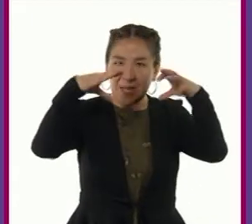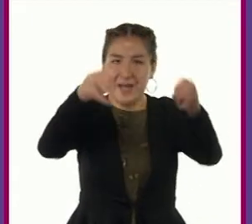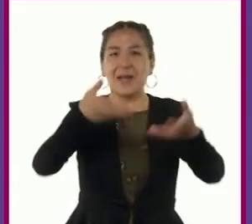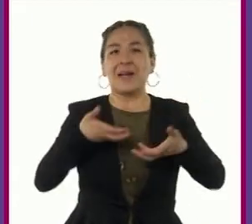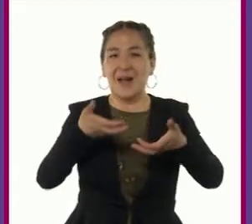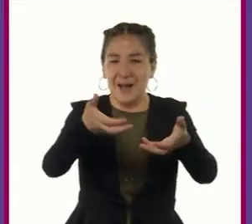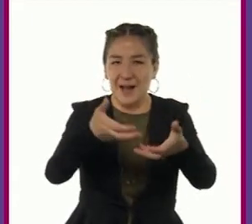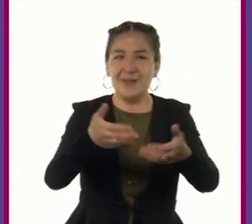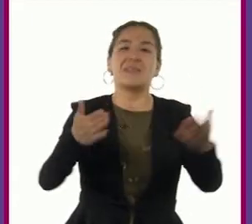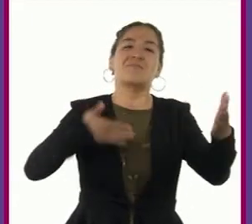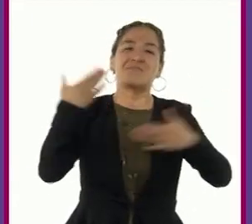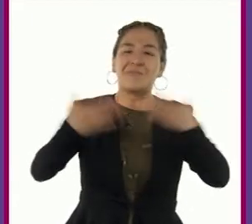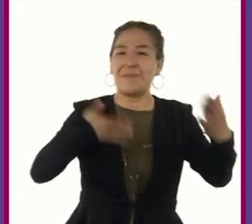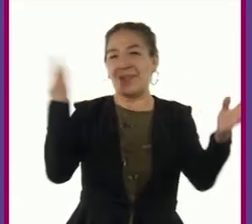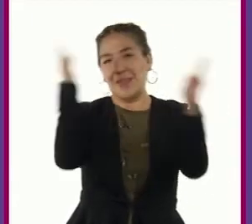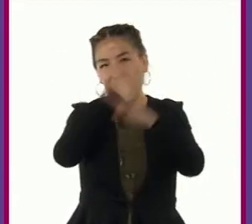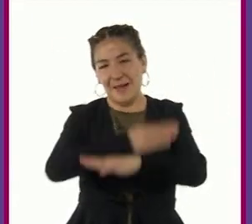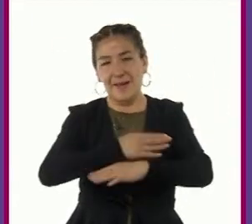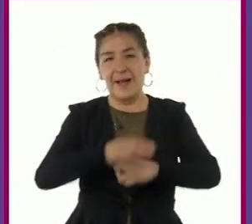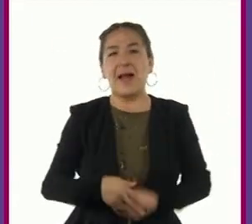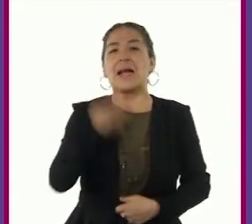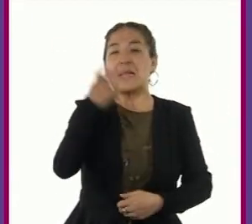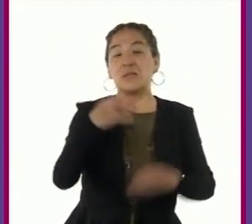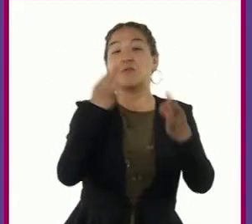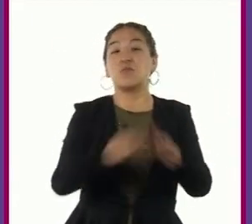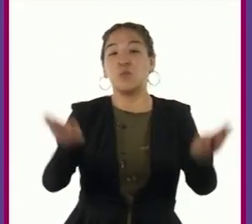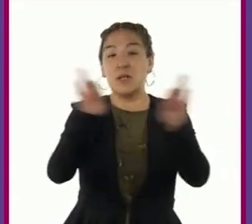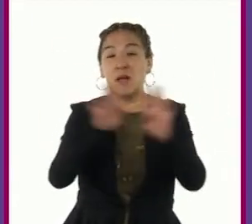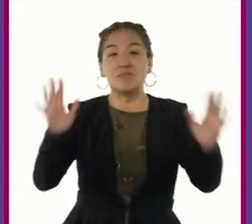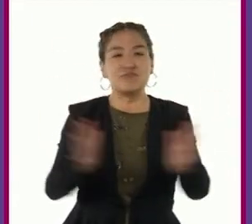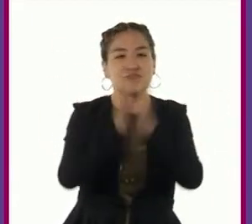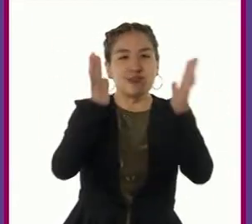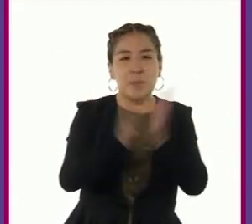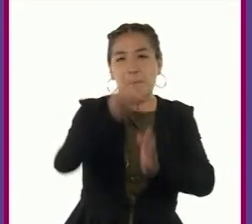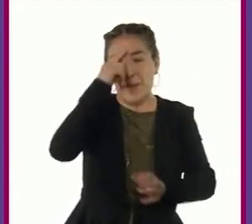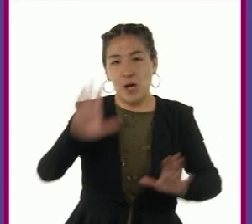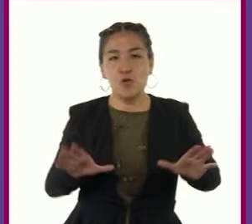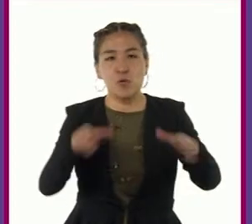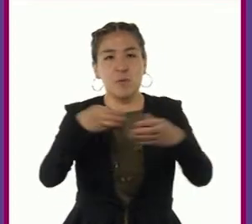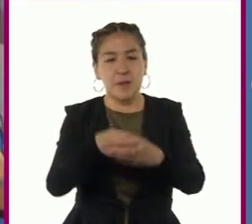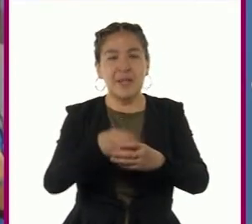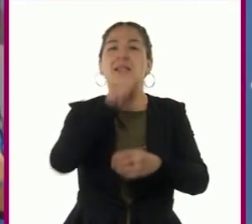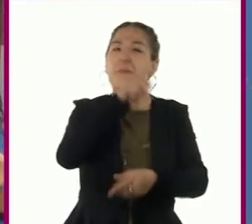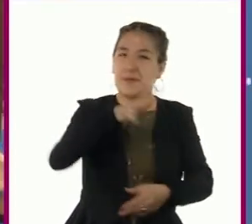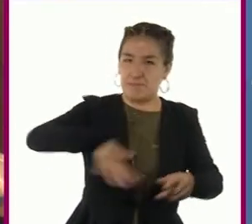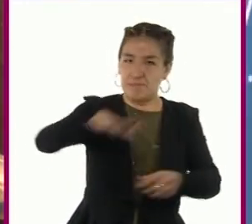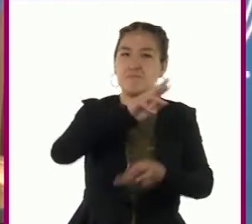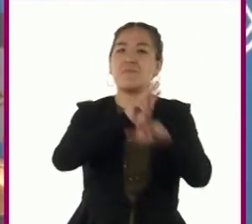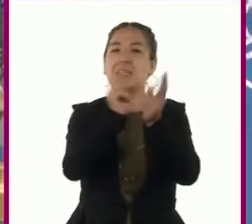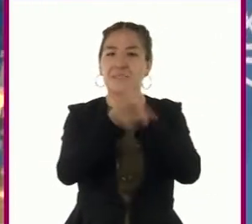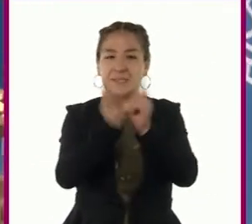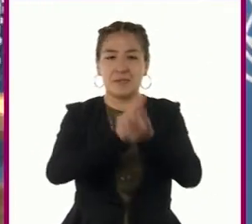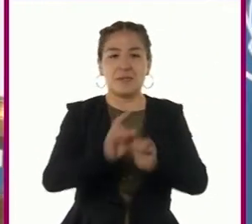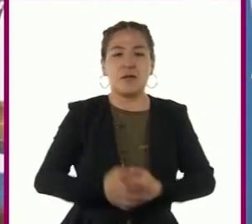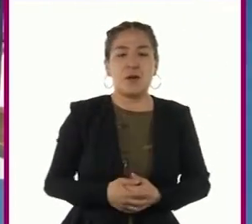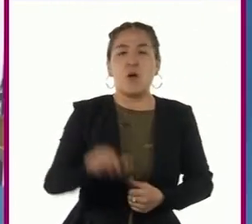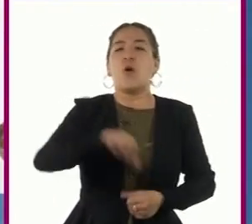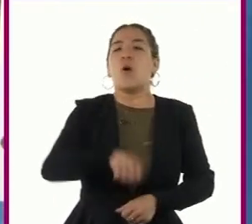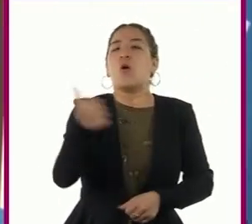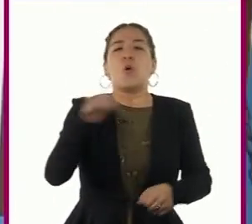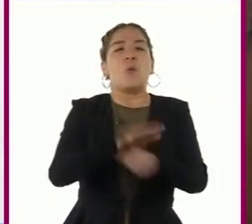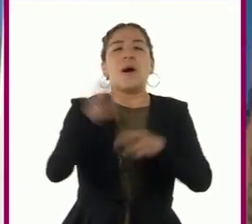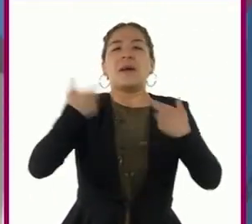ejemplo. Son comisiones de participación comunitaria y vecinal. Otros órganos